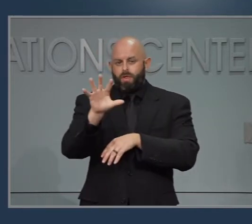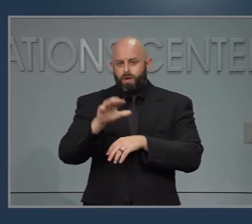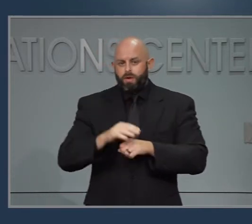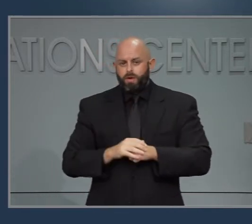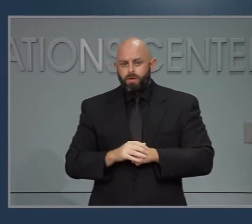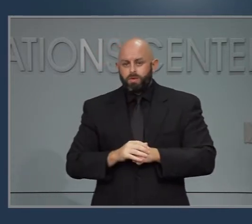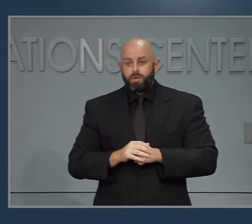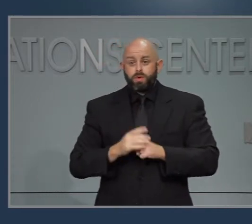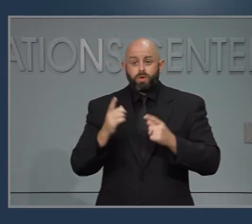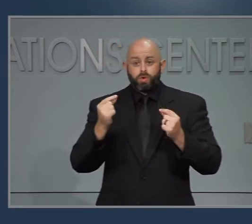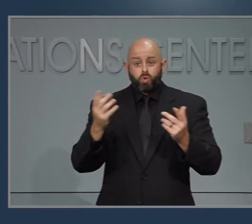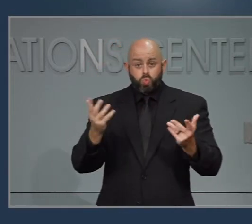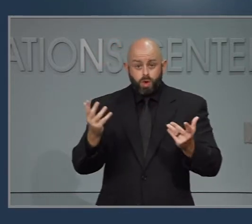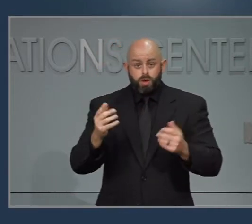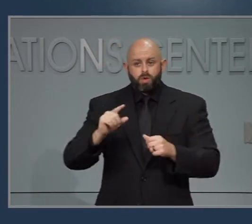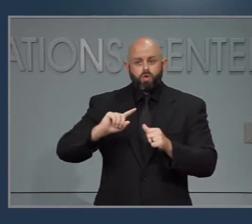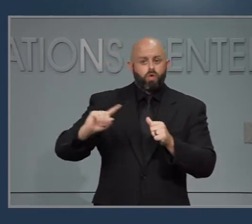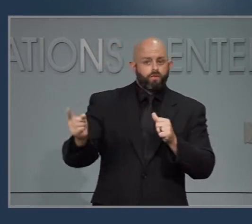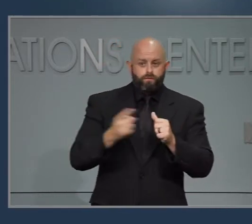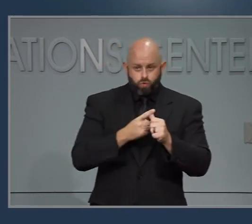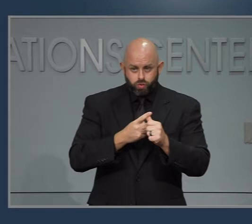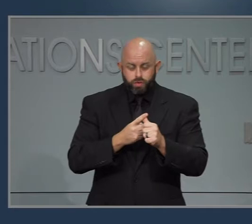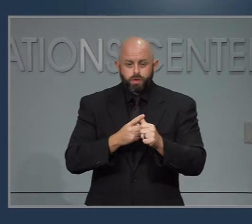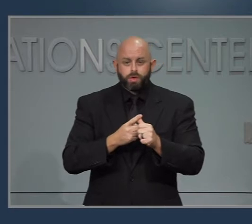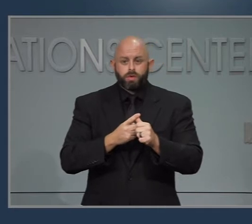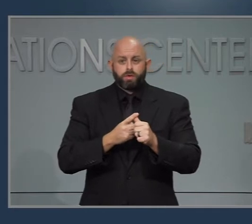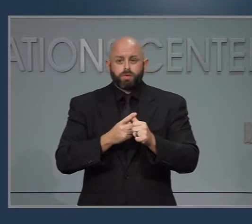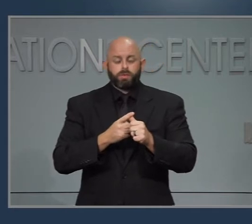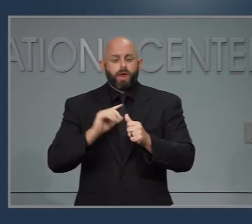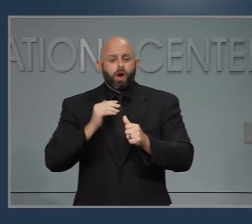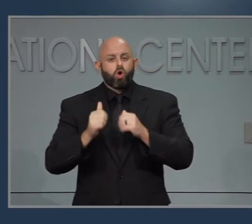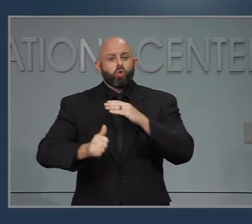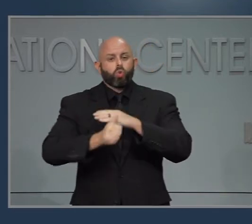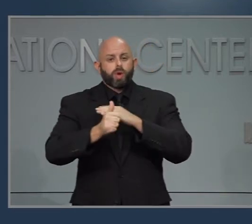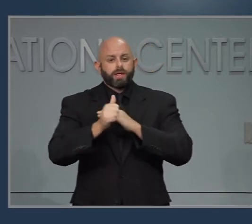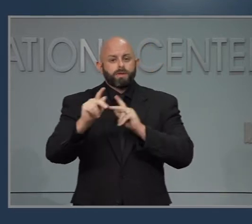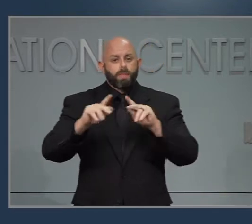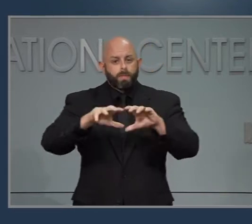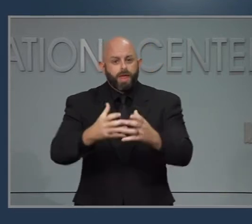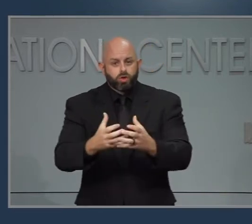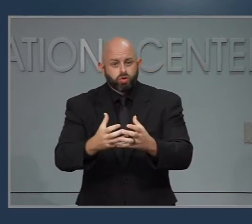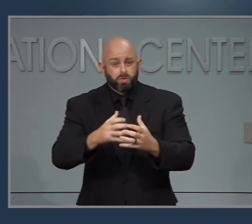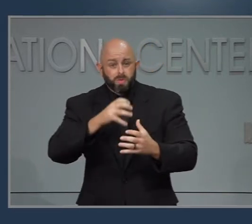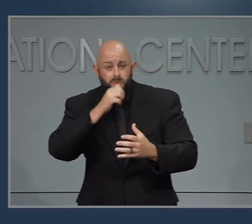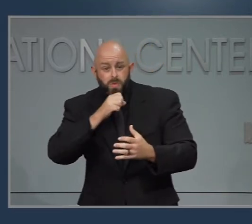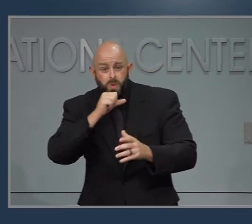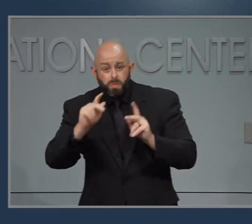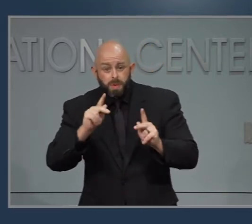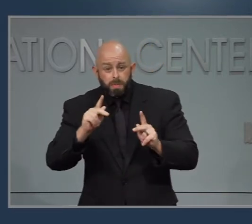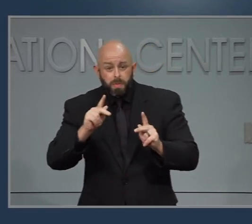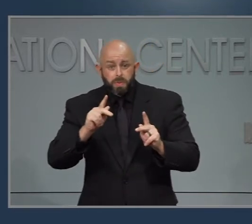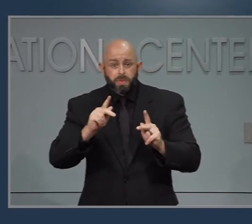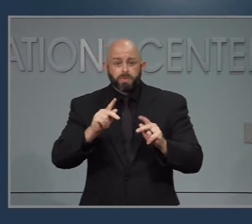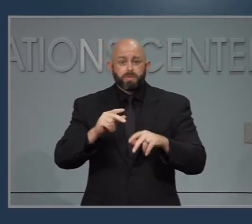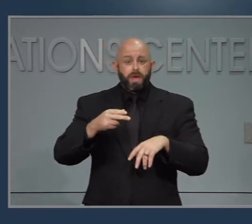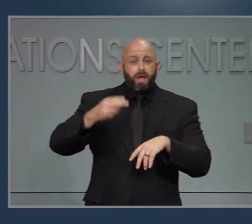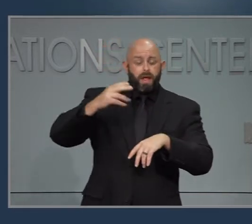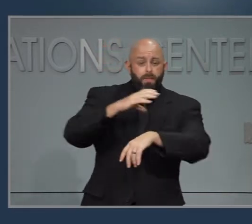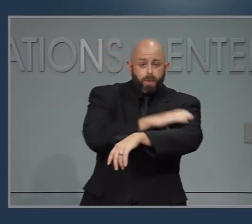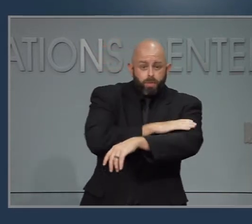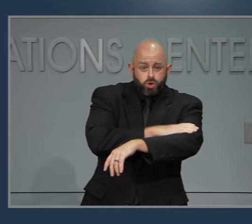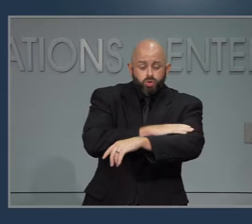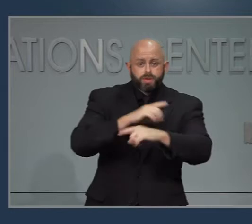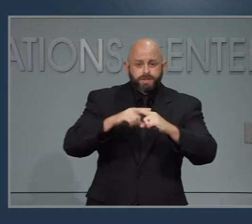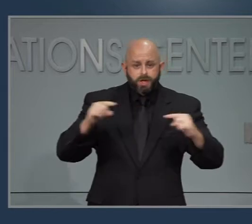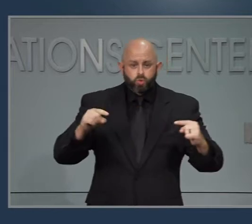sucederá. Primero, nuestra población con mayor riesgo pueden estar más seguros